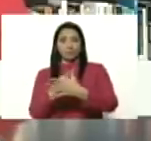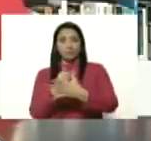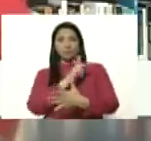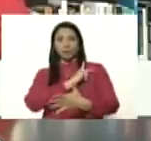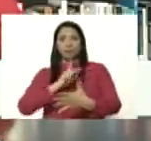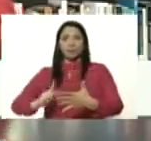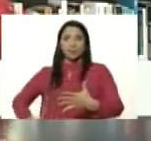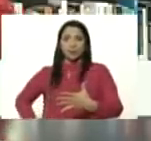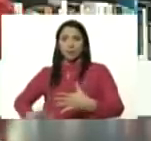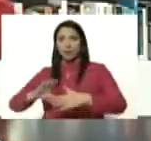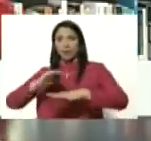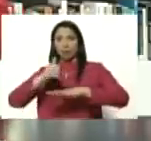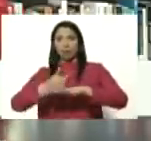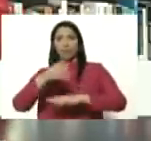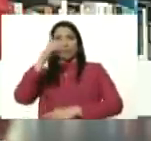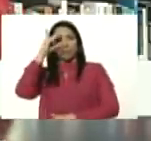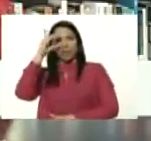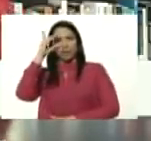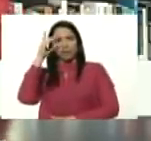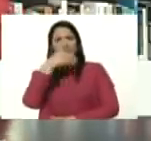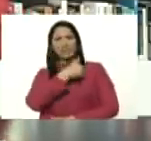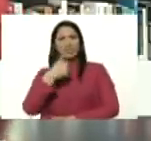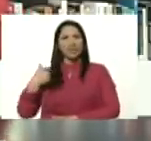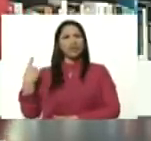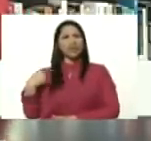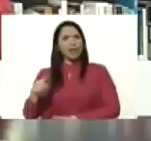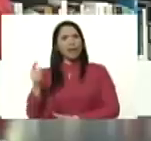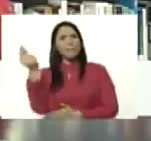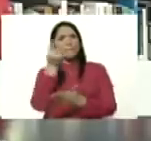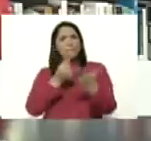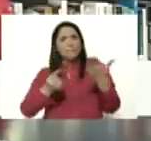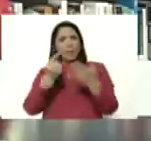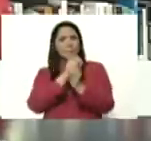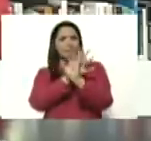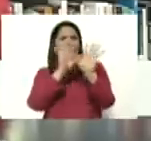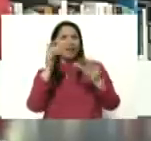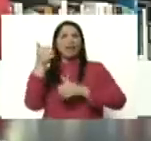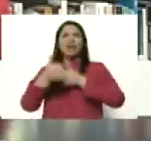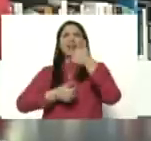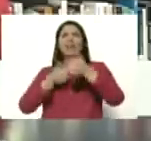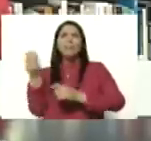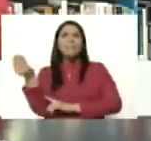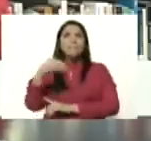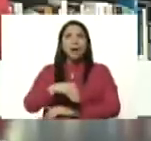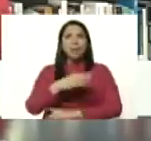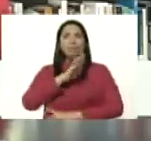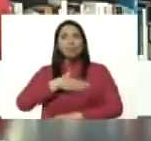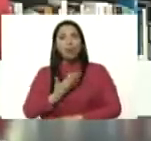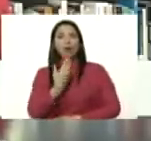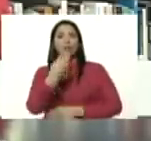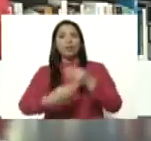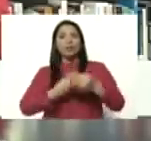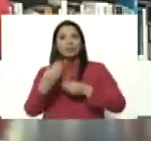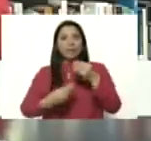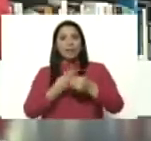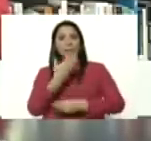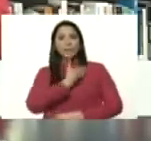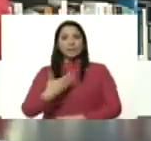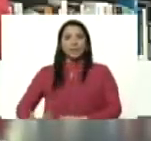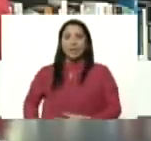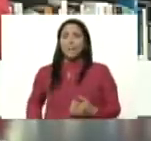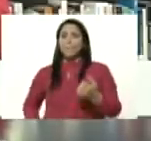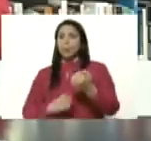Delce. Porque yo quiero tener el mapa claro de qué más puedo hacer como presidente para apoyar a